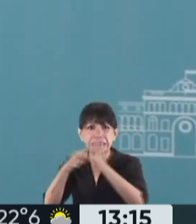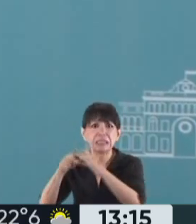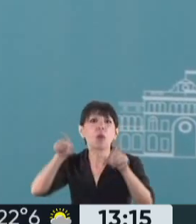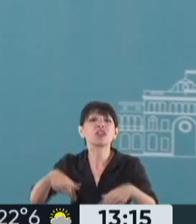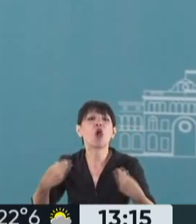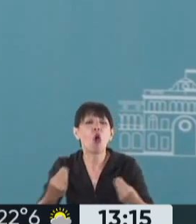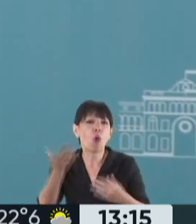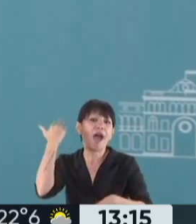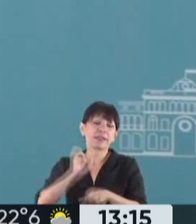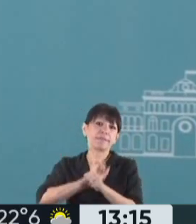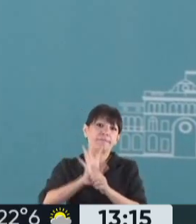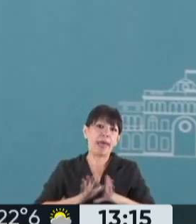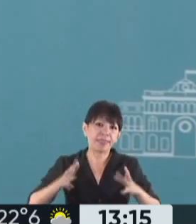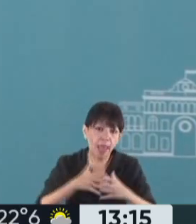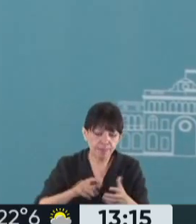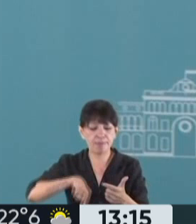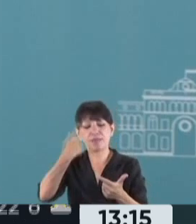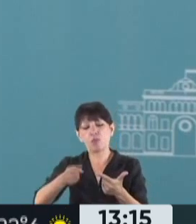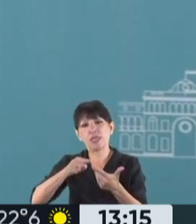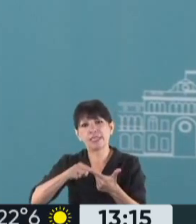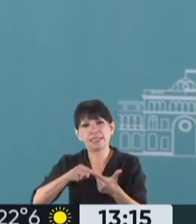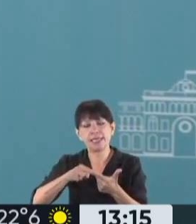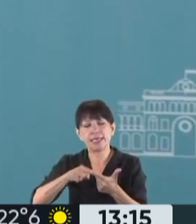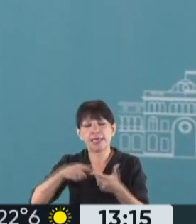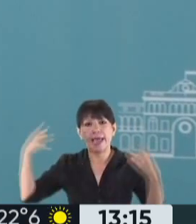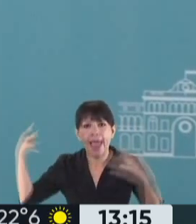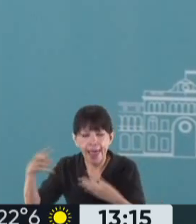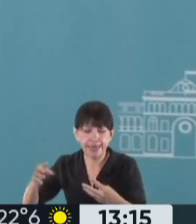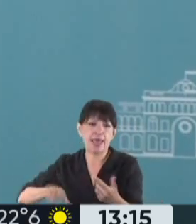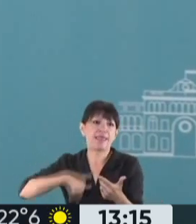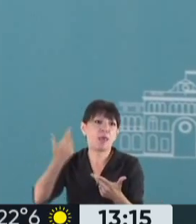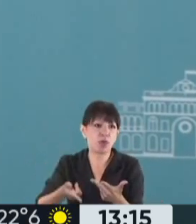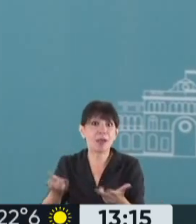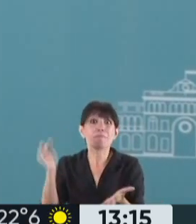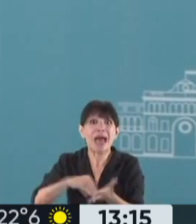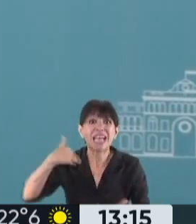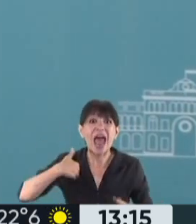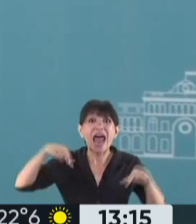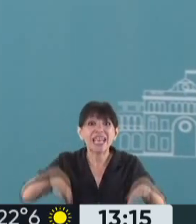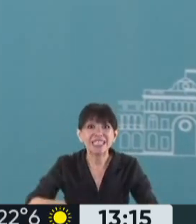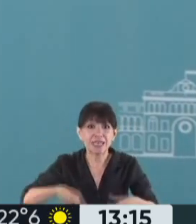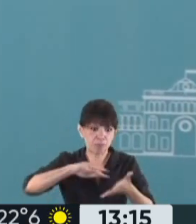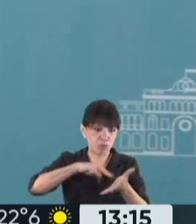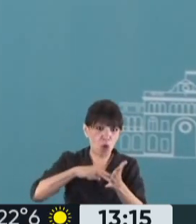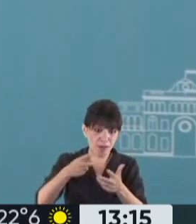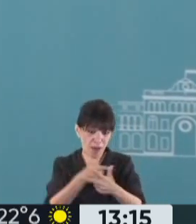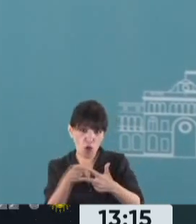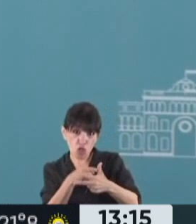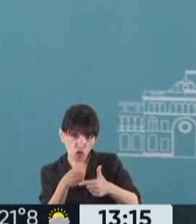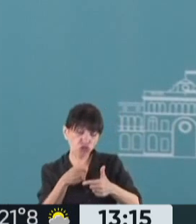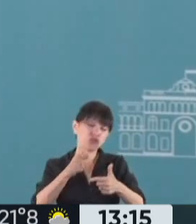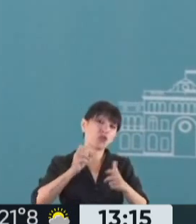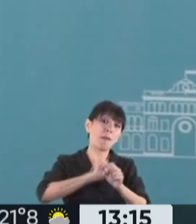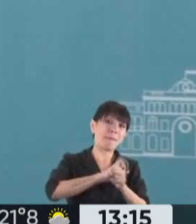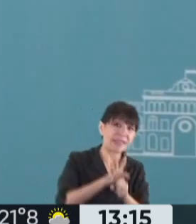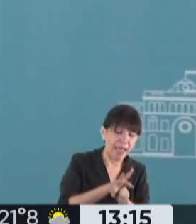pandemia, la guerra que vino después de la pandemia. En la Argentina súmele a estas dos crisis que son la de la pandemia y la de la guerra,